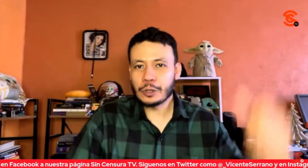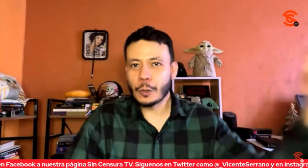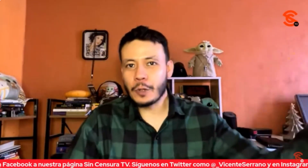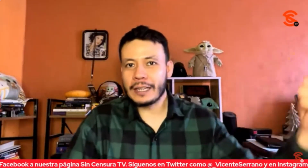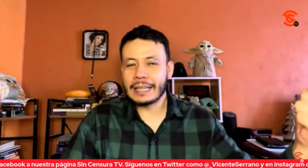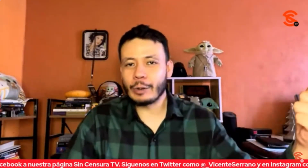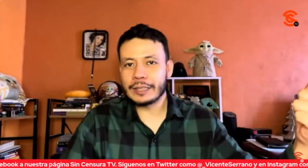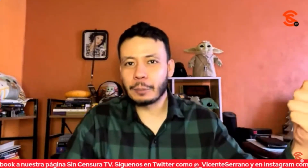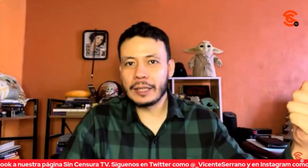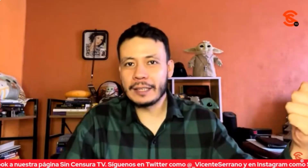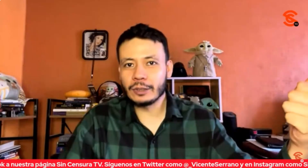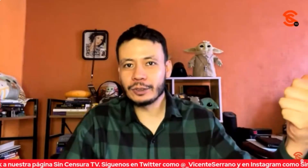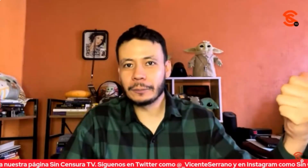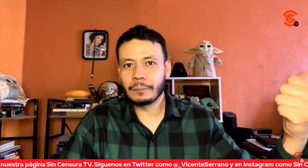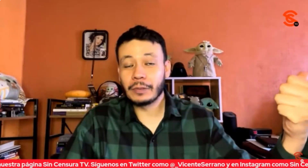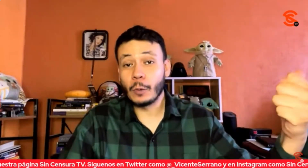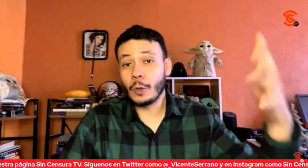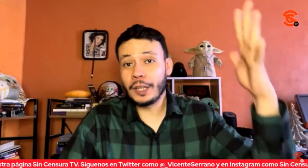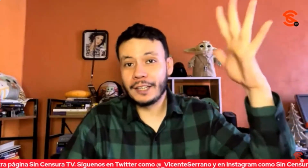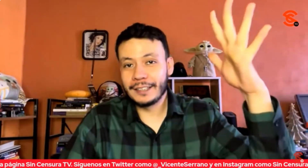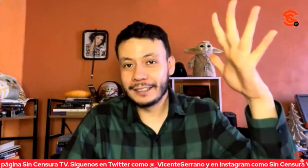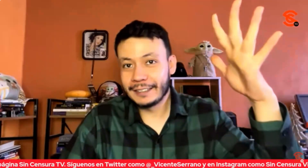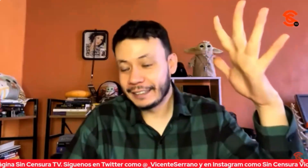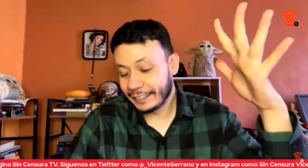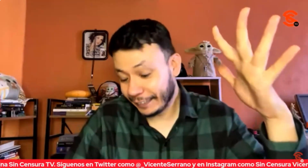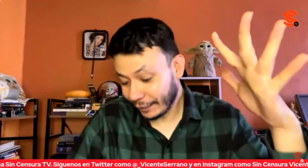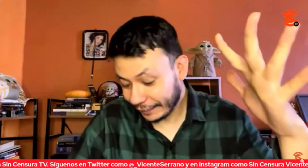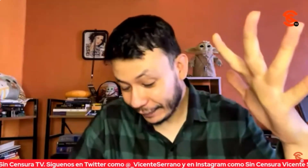Como ellos son violentadores políticos, uy,